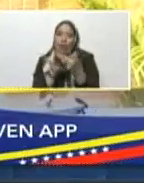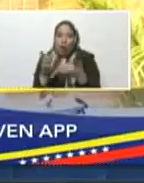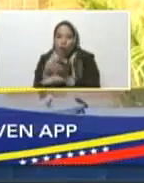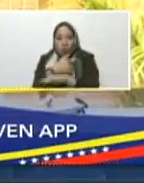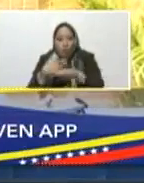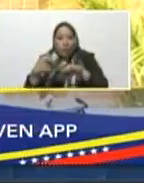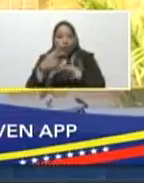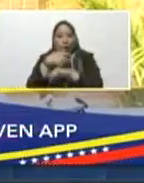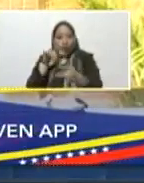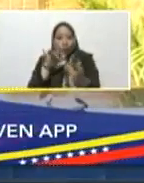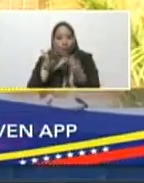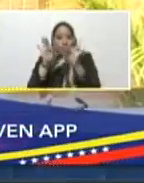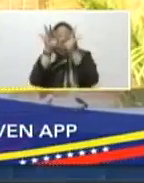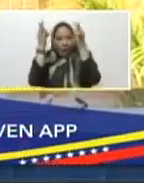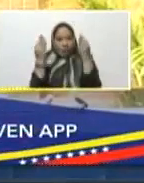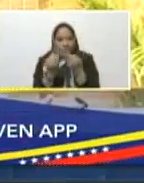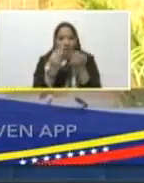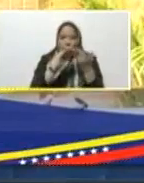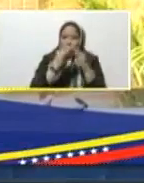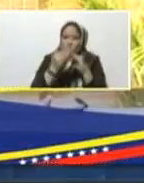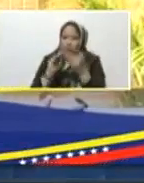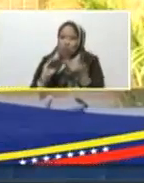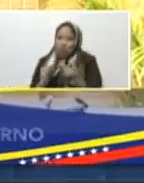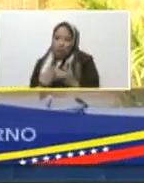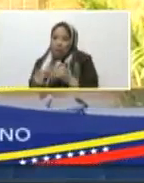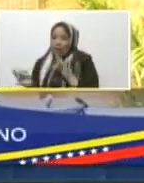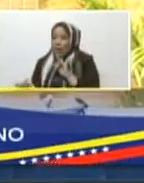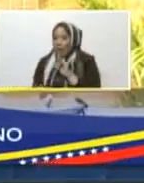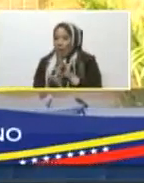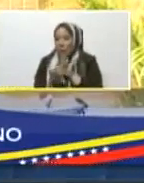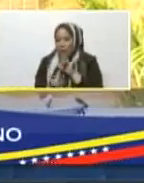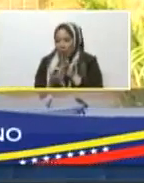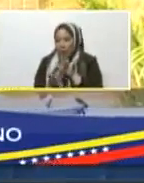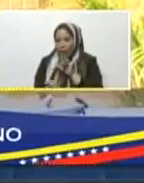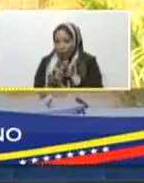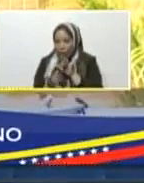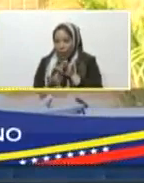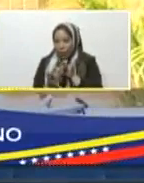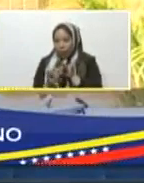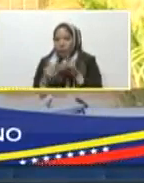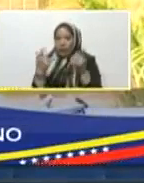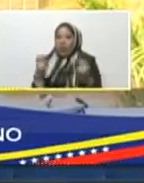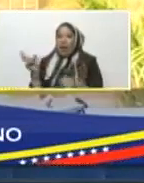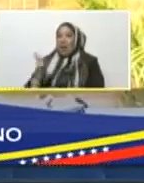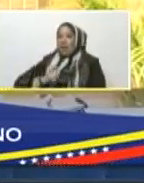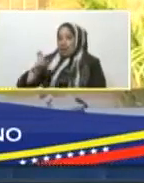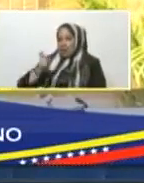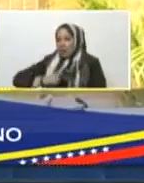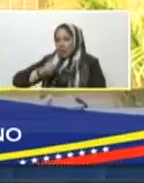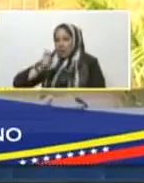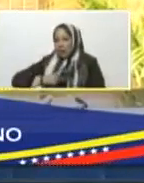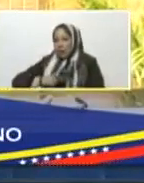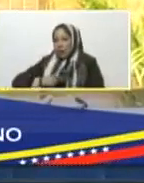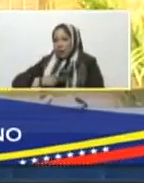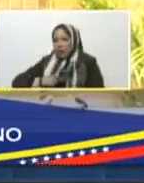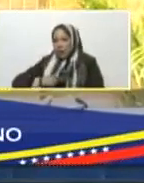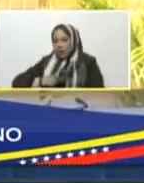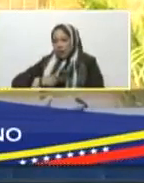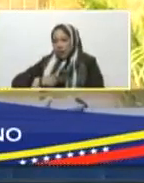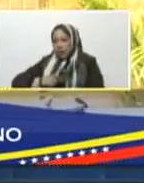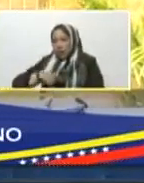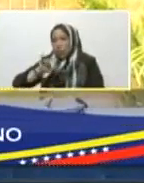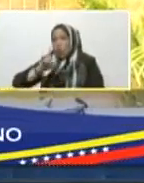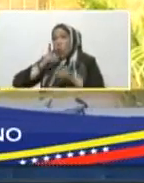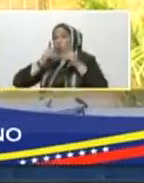en su familia, directo su problema se convierte en una necesidad, se convierte en